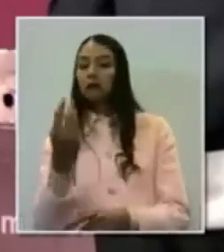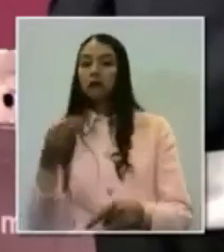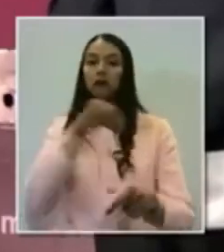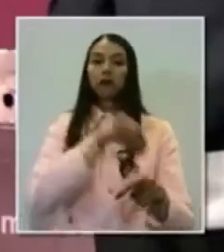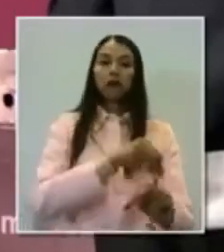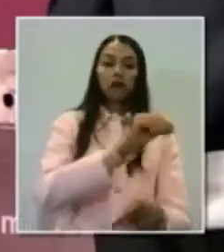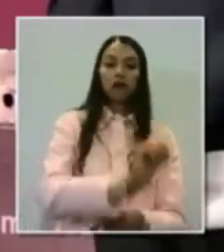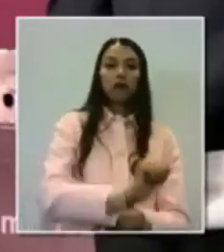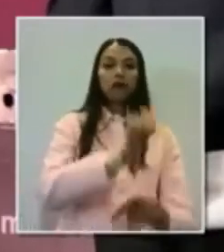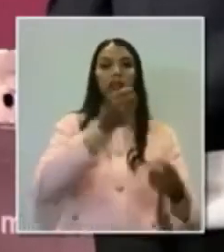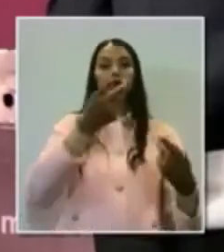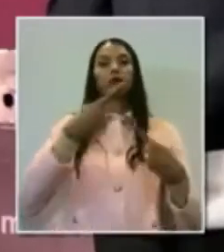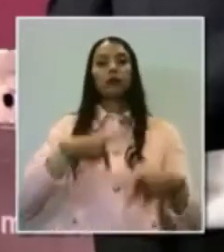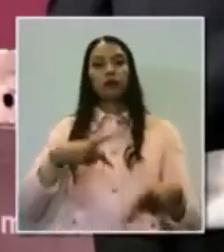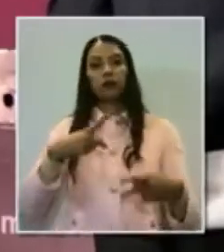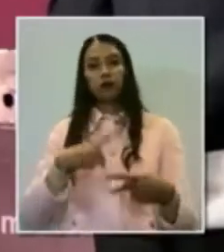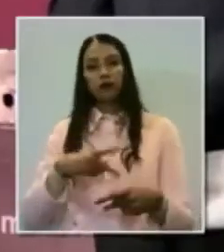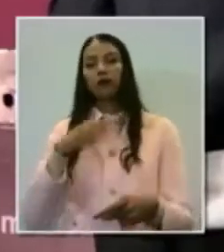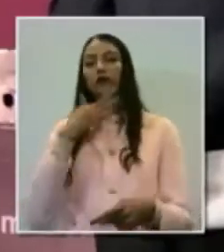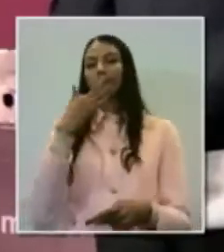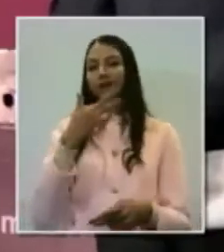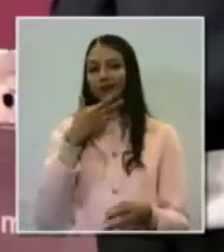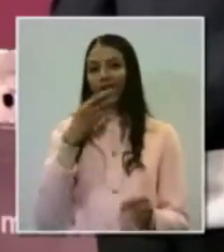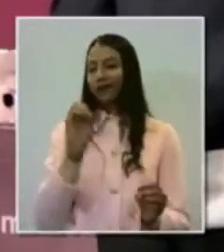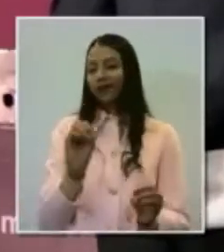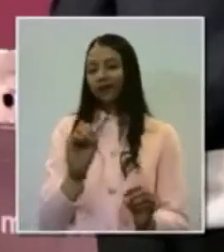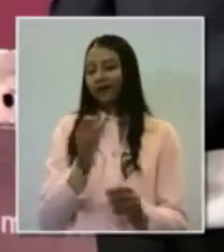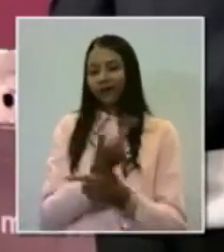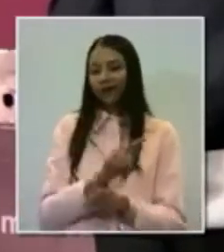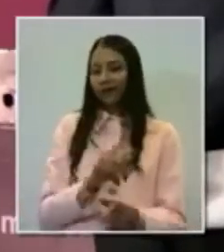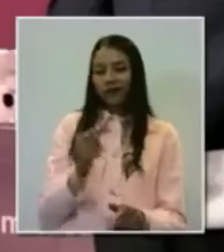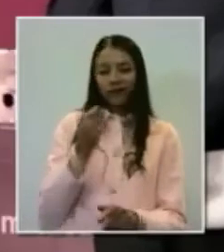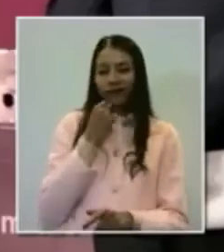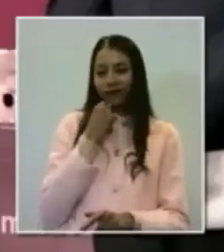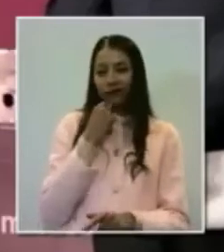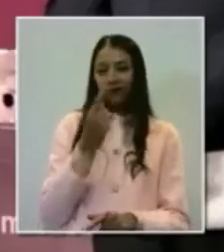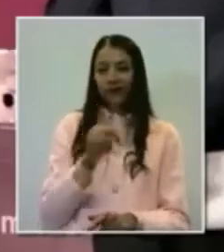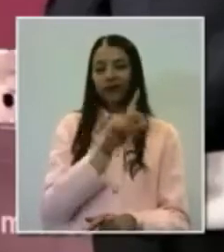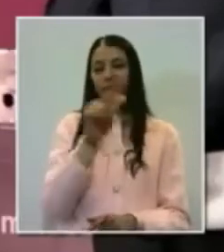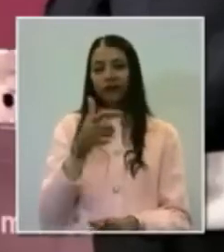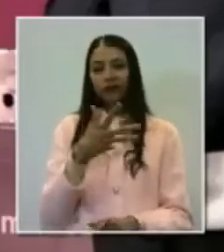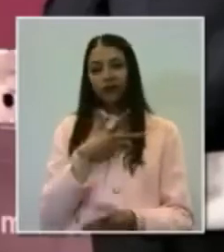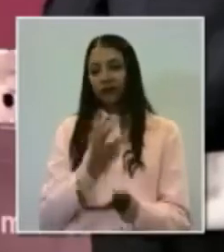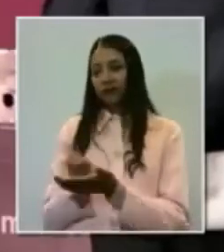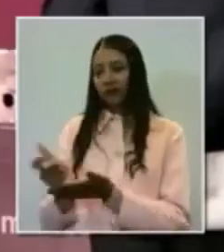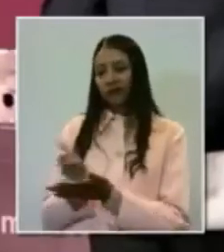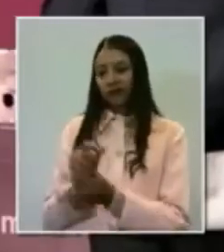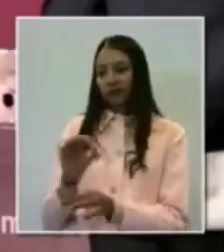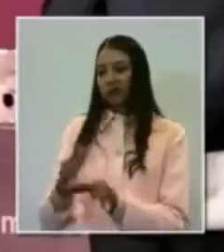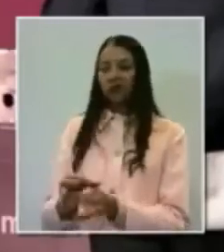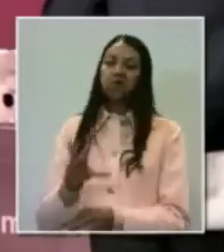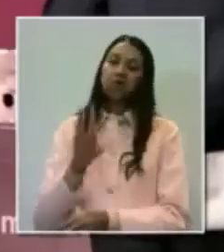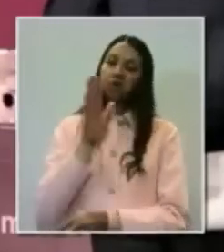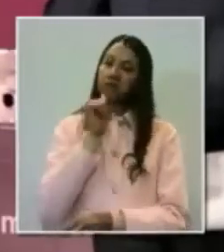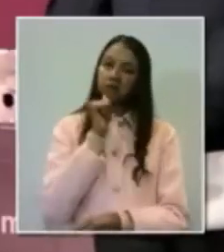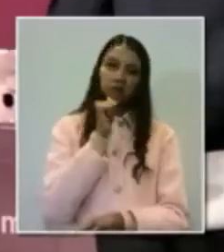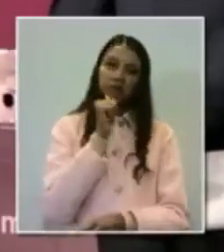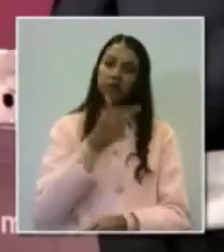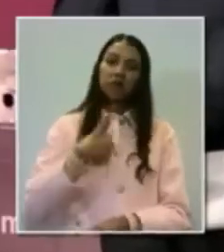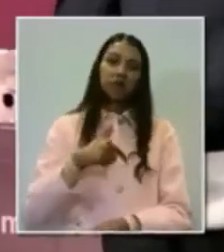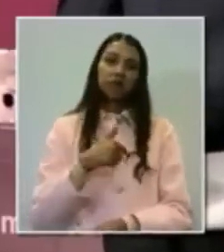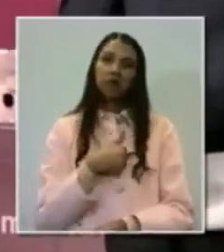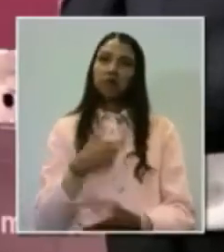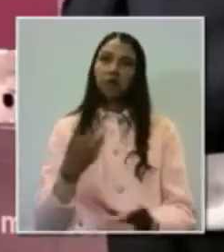a alguien por trampa o por la razón que sea, después no va a tener el pago correspondiente. Entonces eso nosotros no